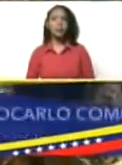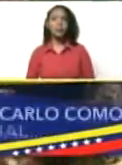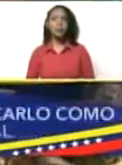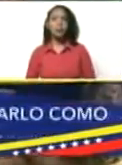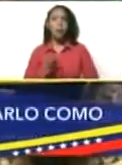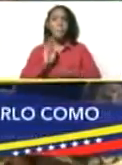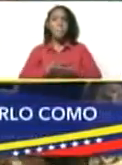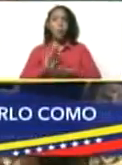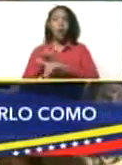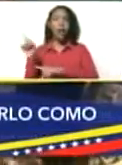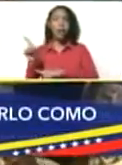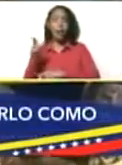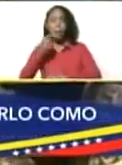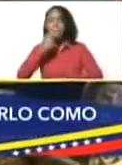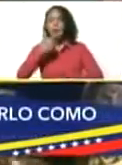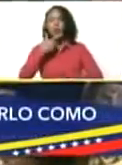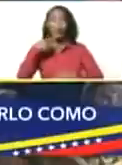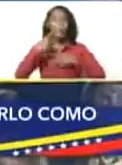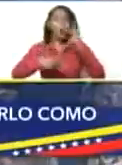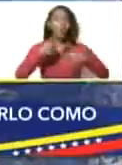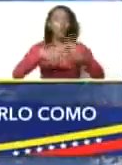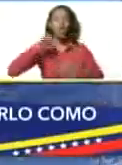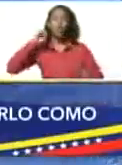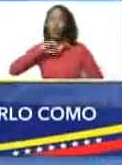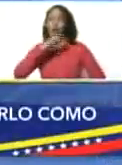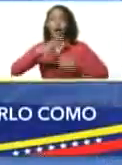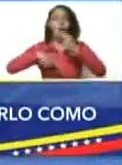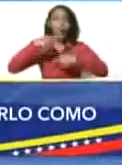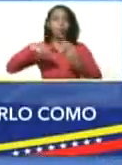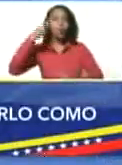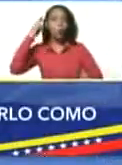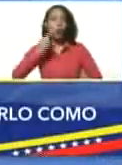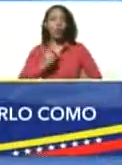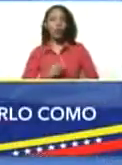por este hermoso proceso histórico de la revolución bolivariana.